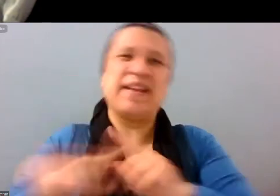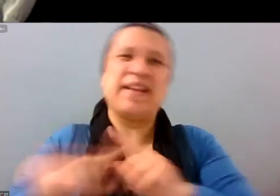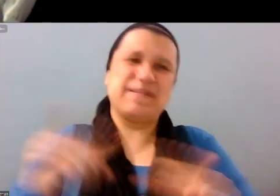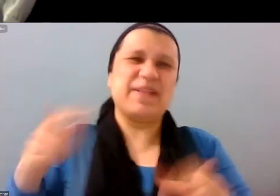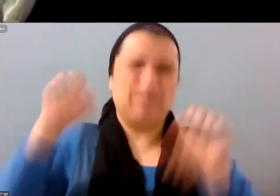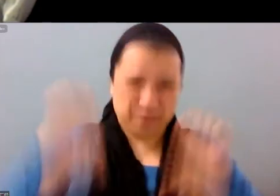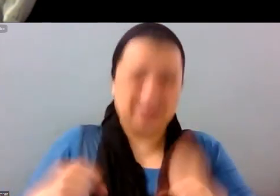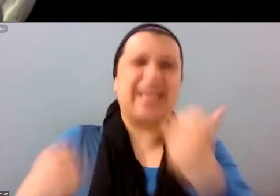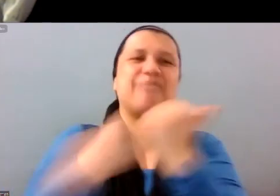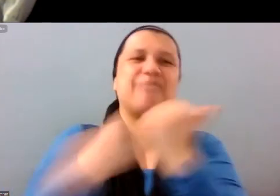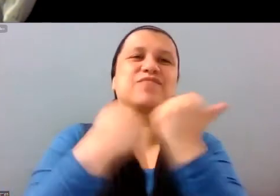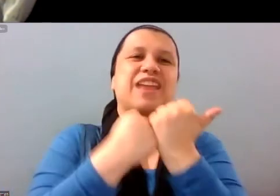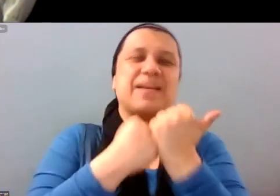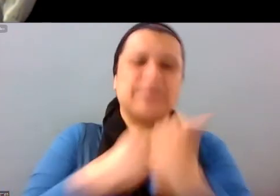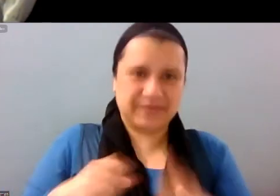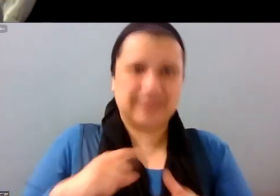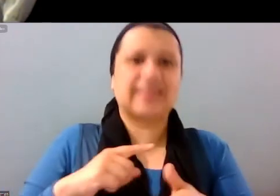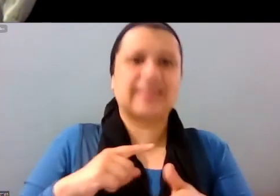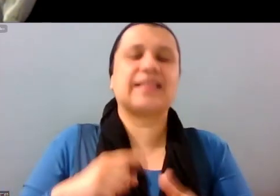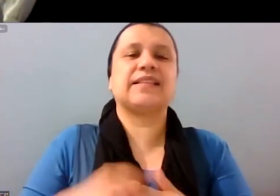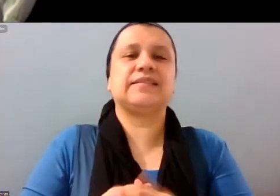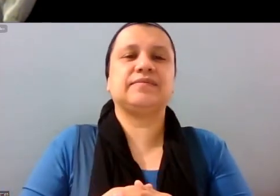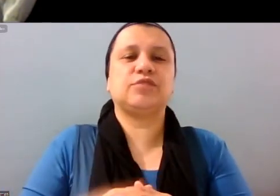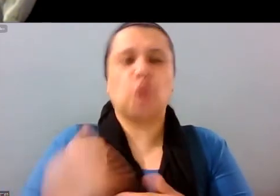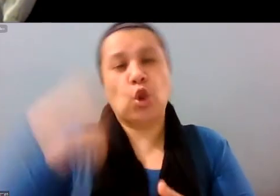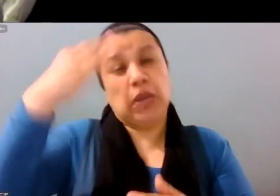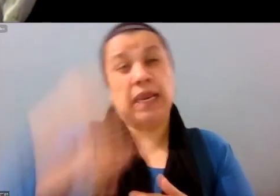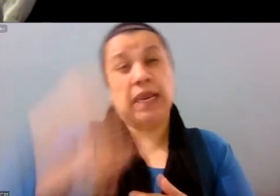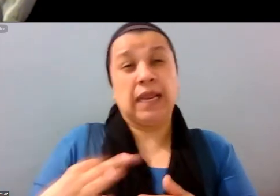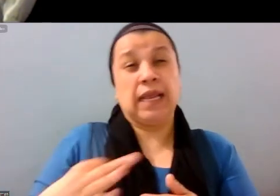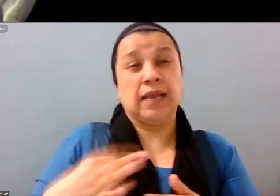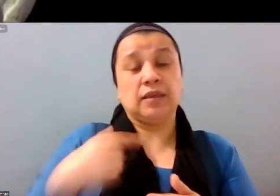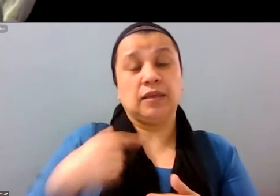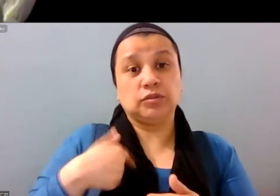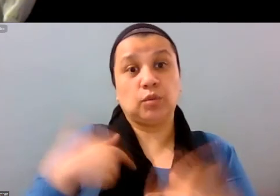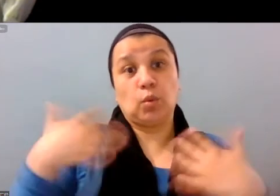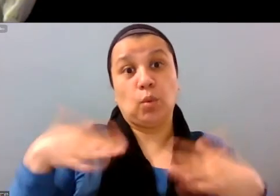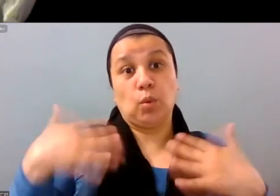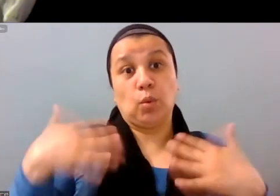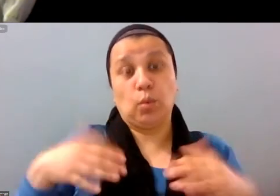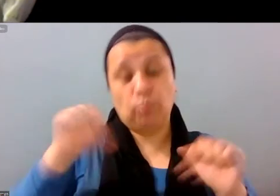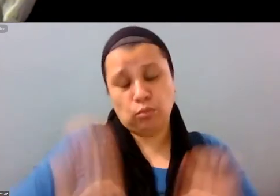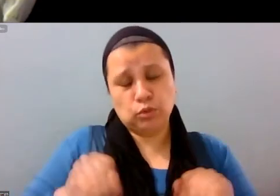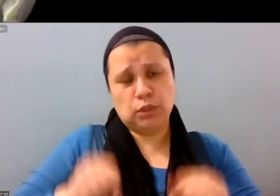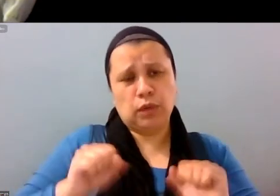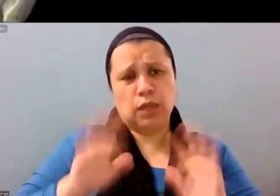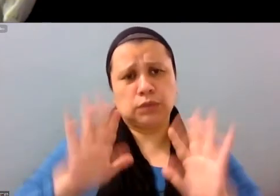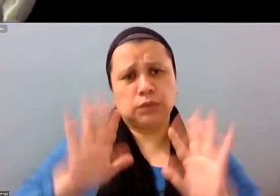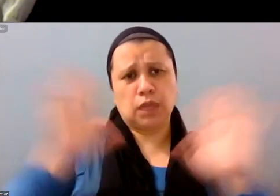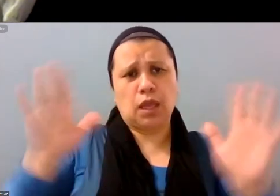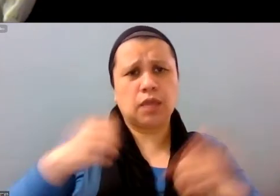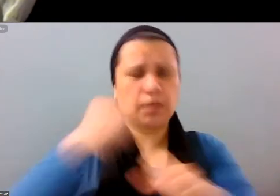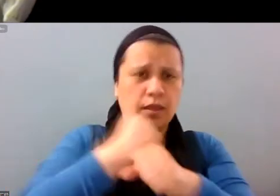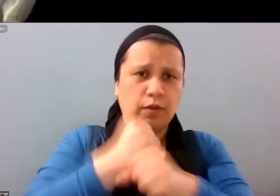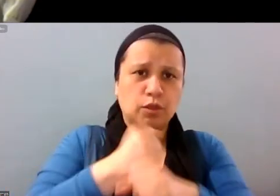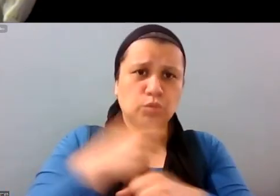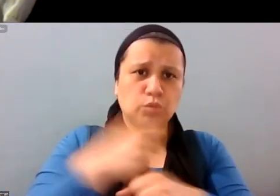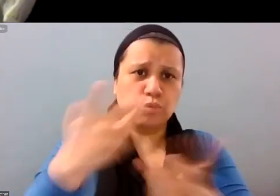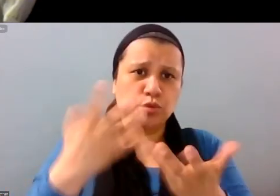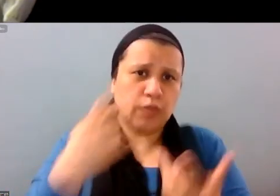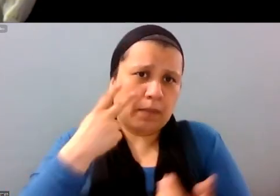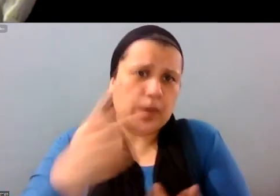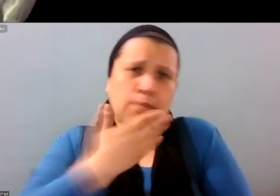pero pero creo que podemos hacer un extraordinario trabajo y creo que la medida que ustedes sigan velando por la mejora de la formación